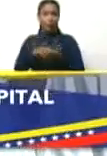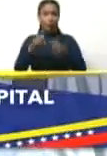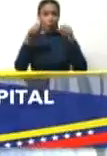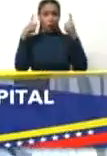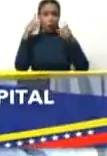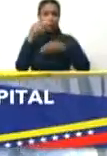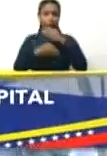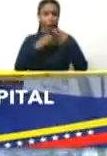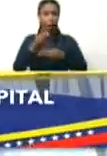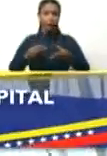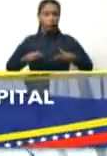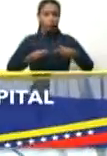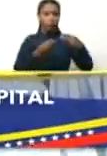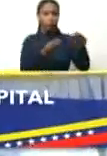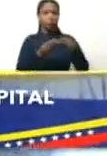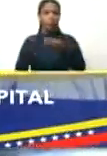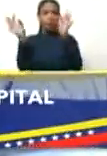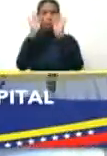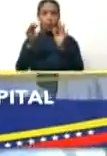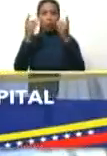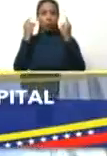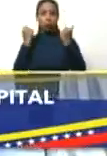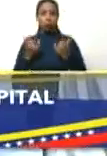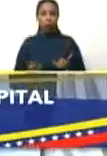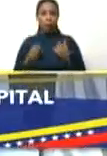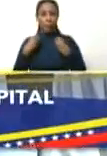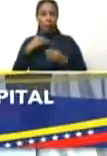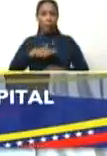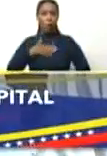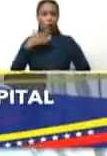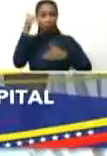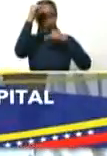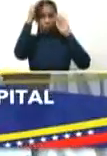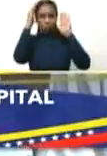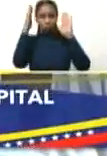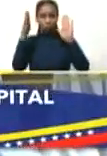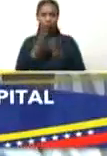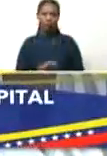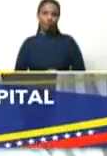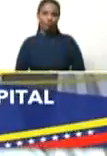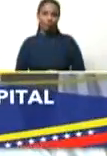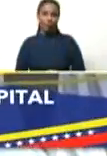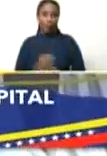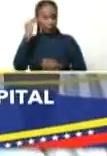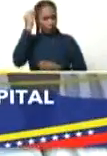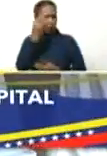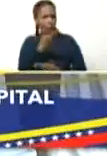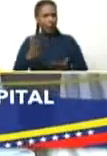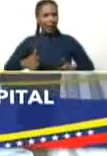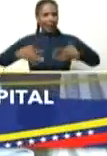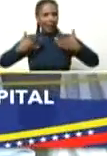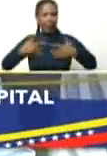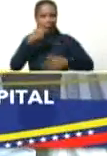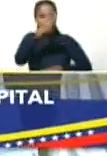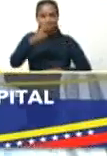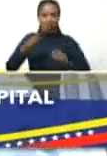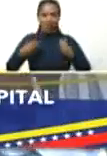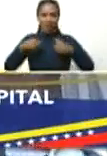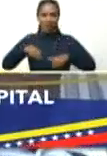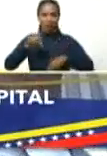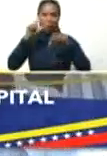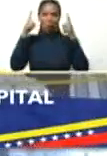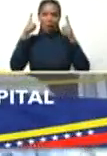sean distribuidos de manera inmediata para poder ser atendidos. Imagínese, presidente, la alegría de los guaireños, cómo celebramos